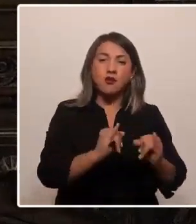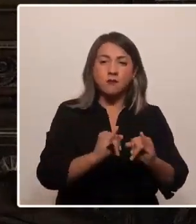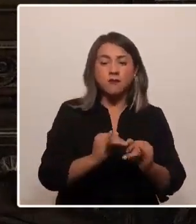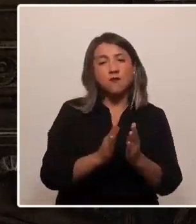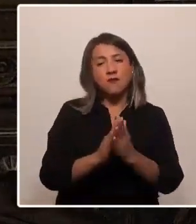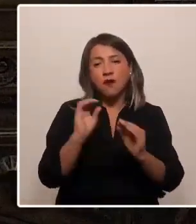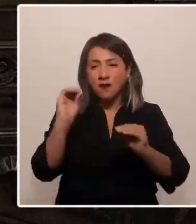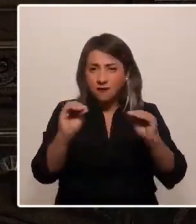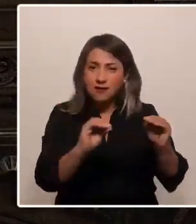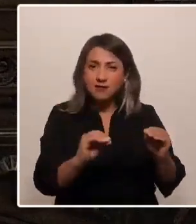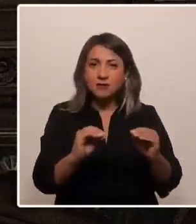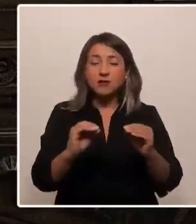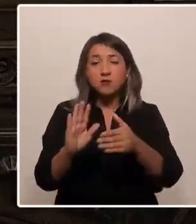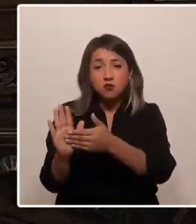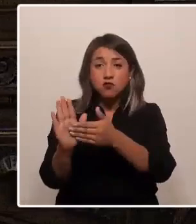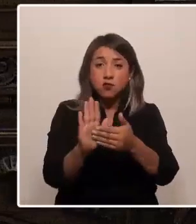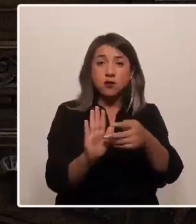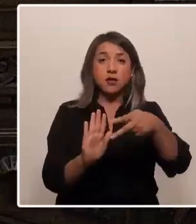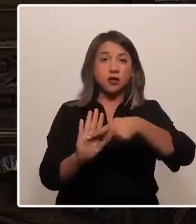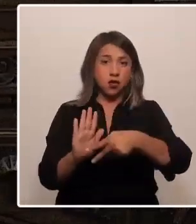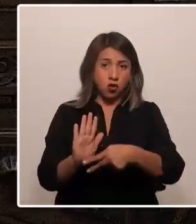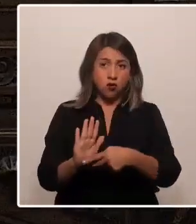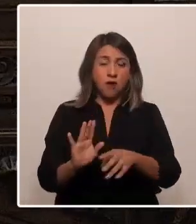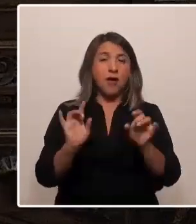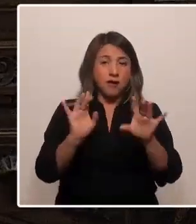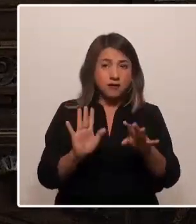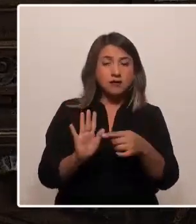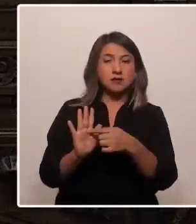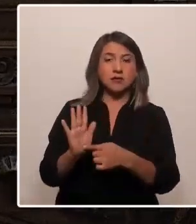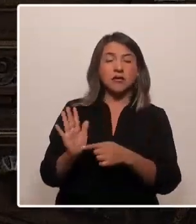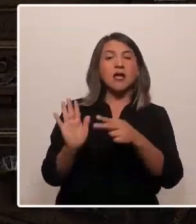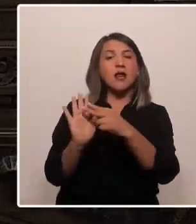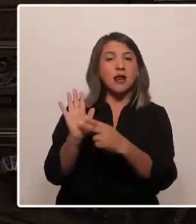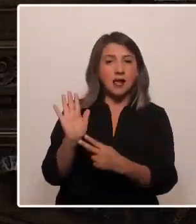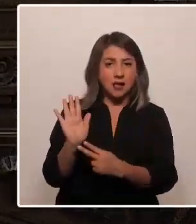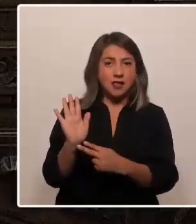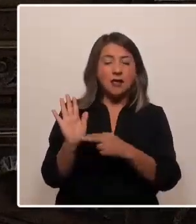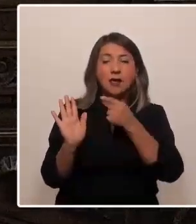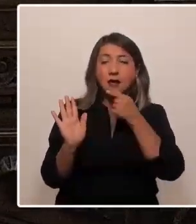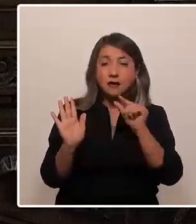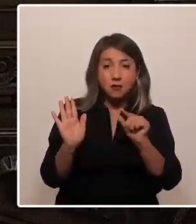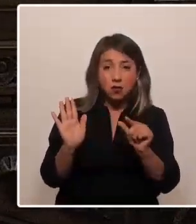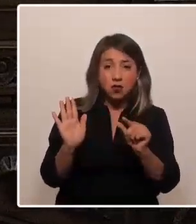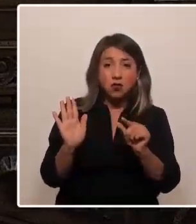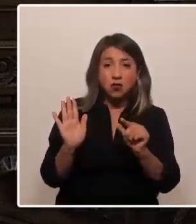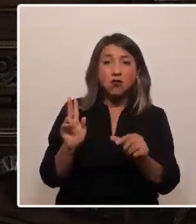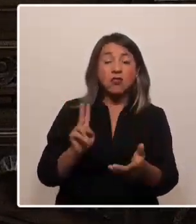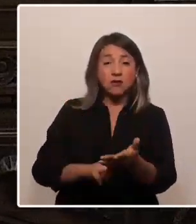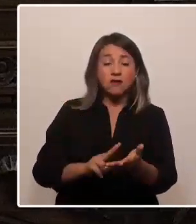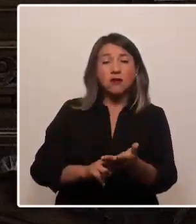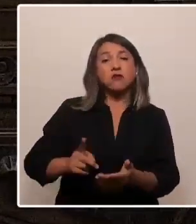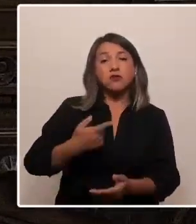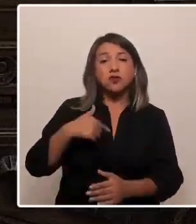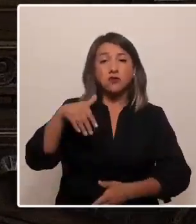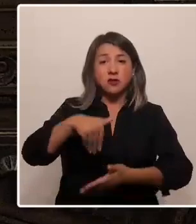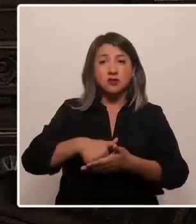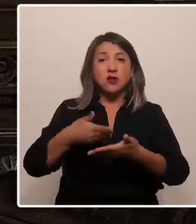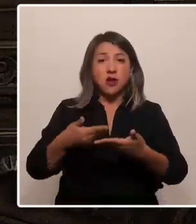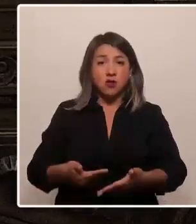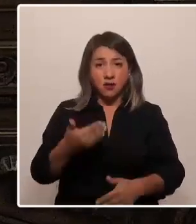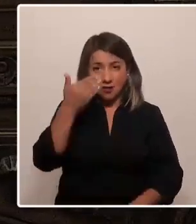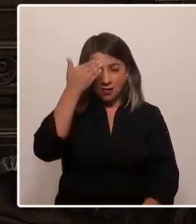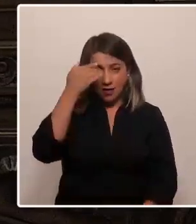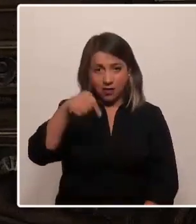orden, muestren las normas tal cual son. Las leídas recién fueron literalmente lo que vamos a someter a votación el día de